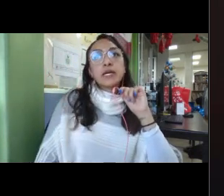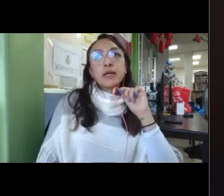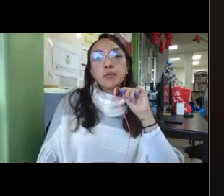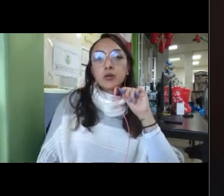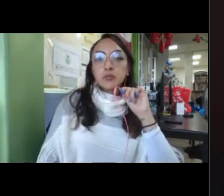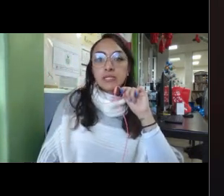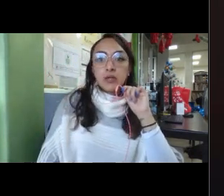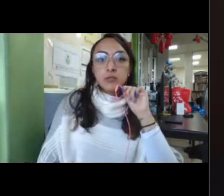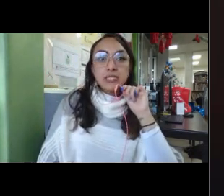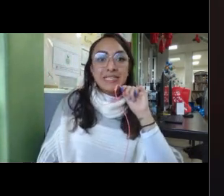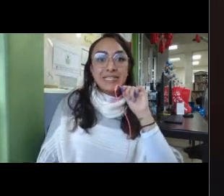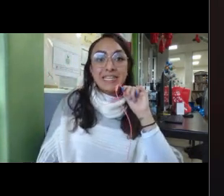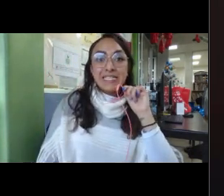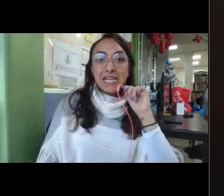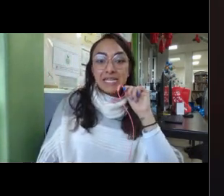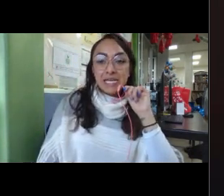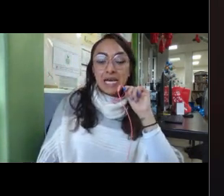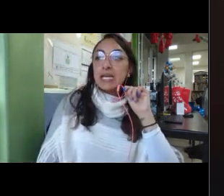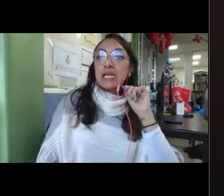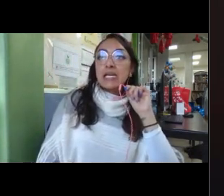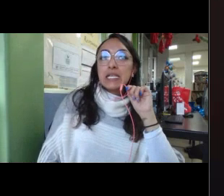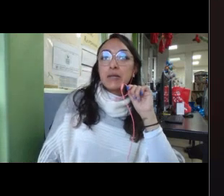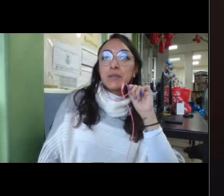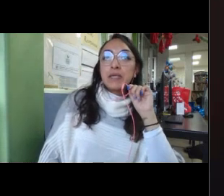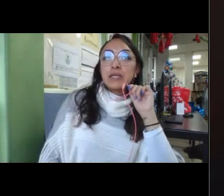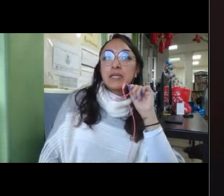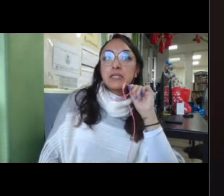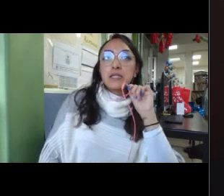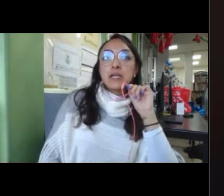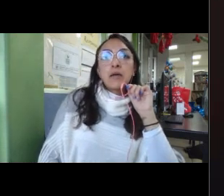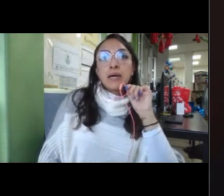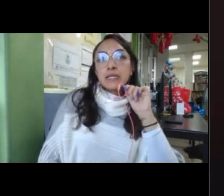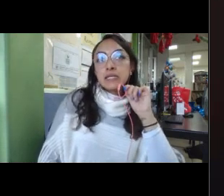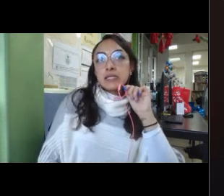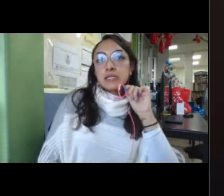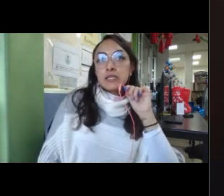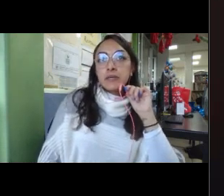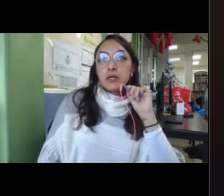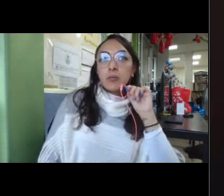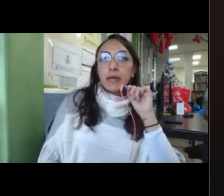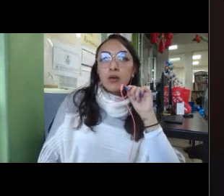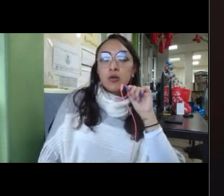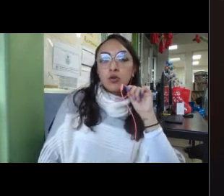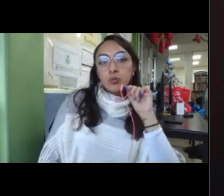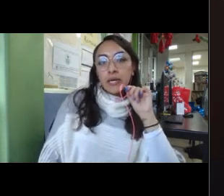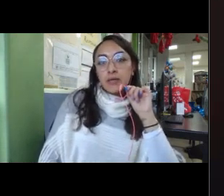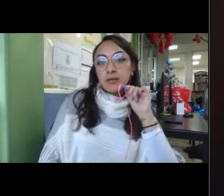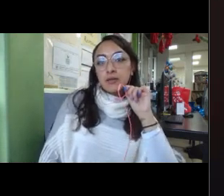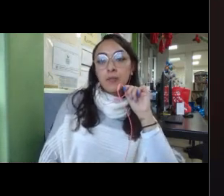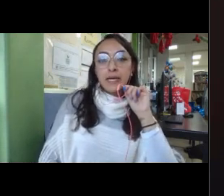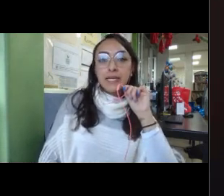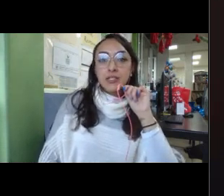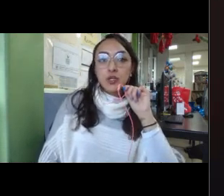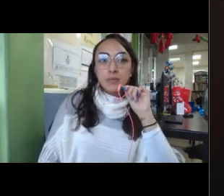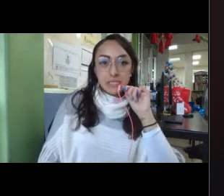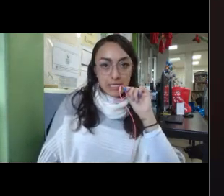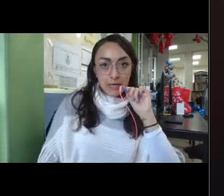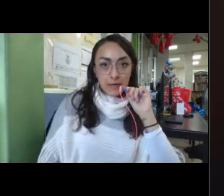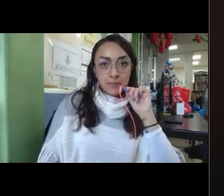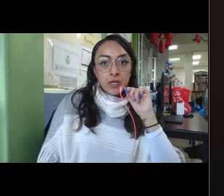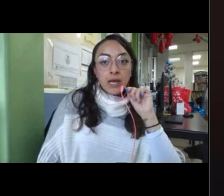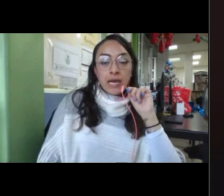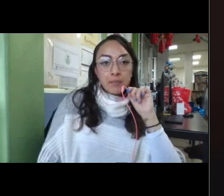entonces, por ejemplo, con mis alumnos que tienen dislexia y que de repente dicen, maestra, ¿se escribe con B o con V? ¿Con B grande o con